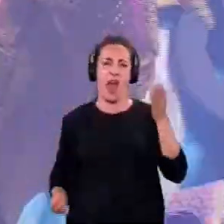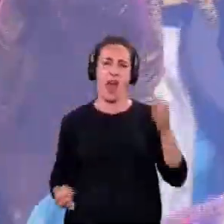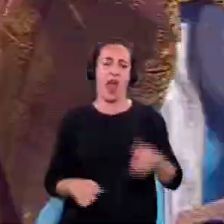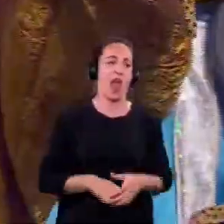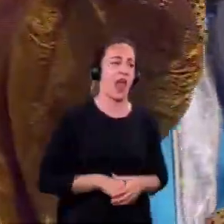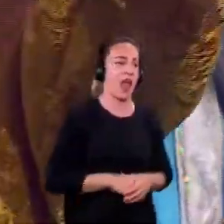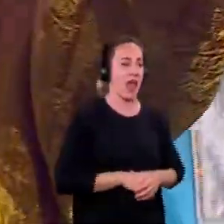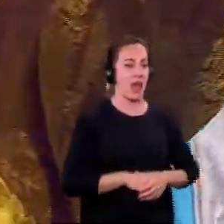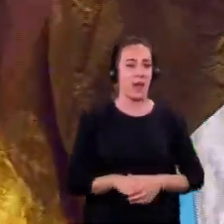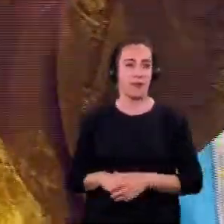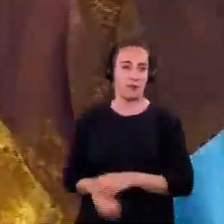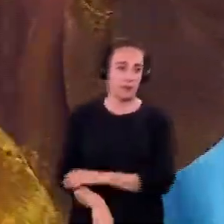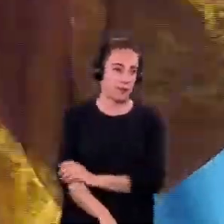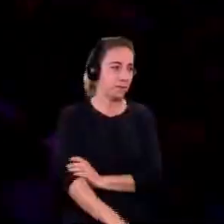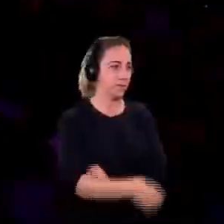mierda.